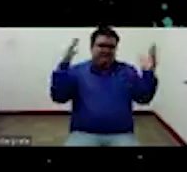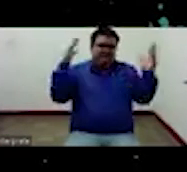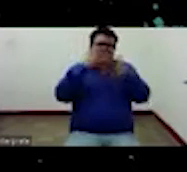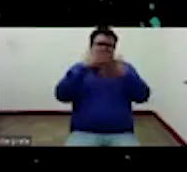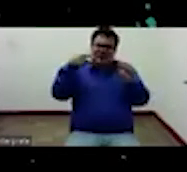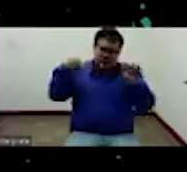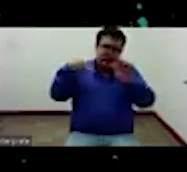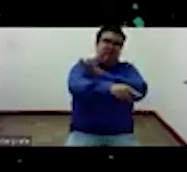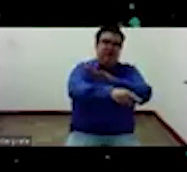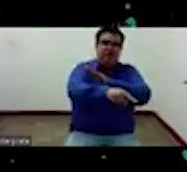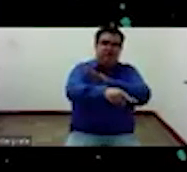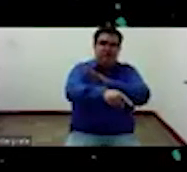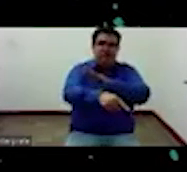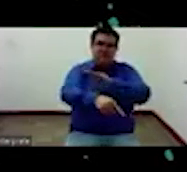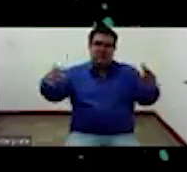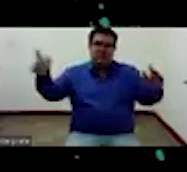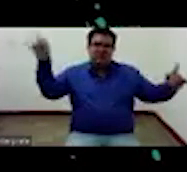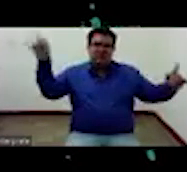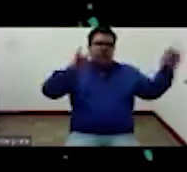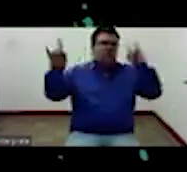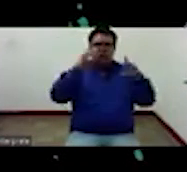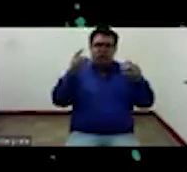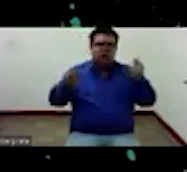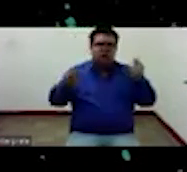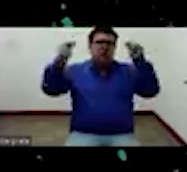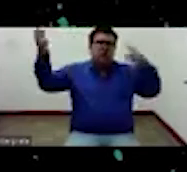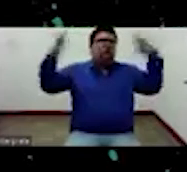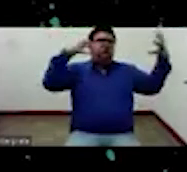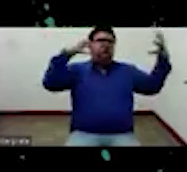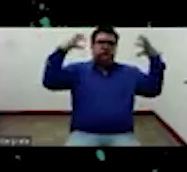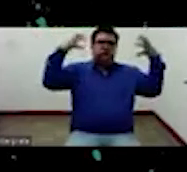de segundos, la experiencia y punto.